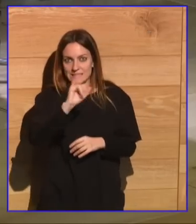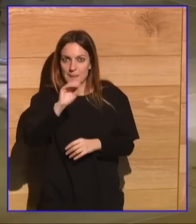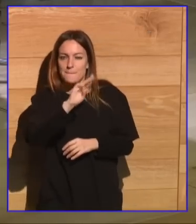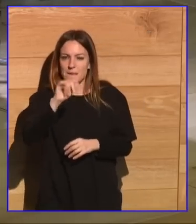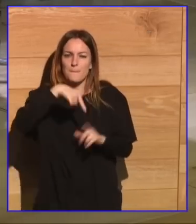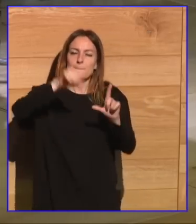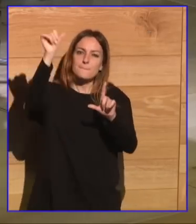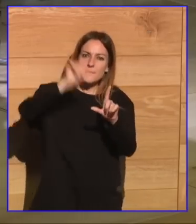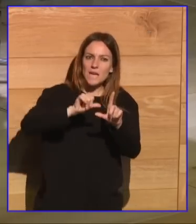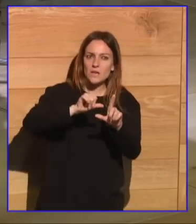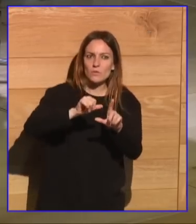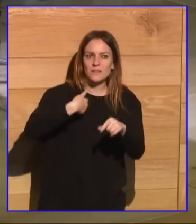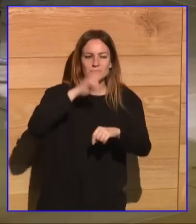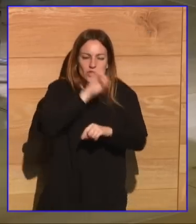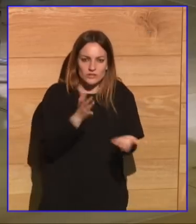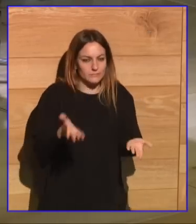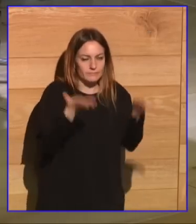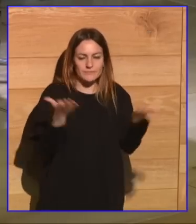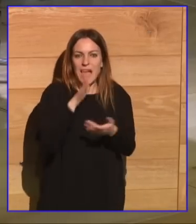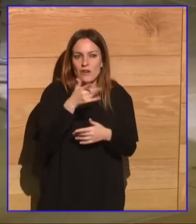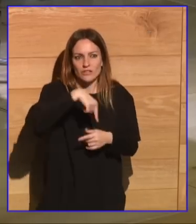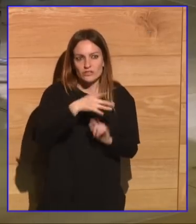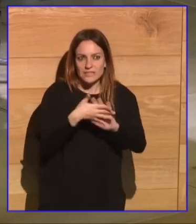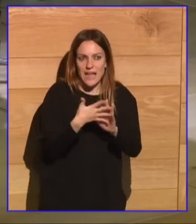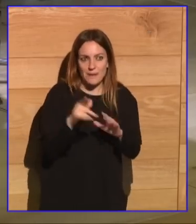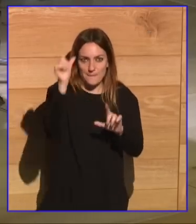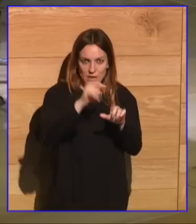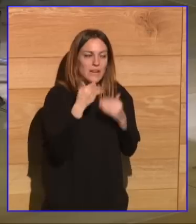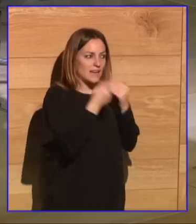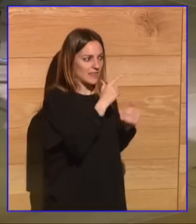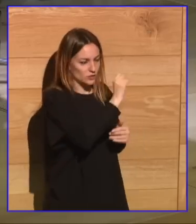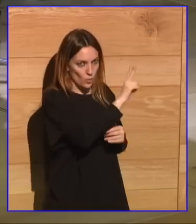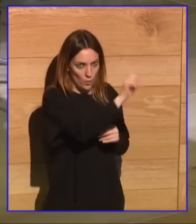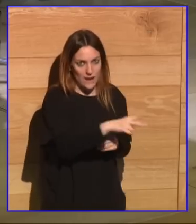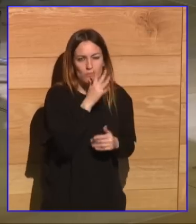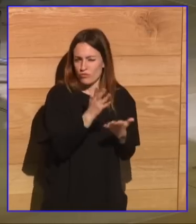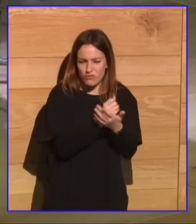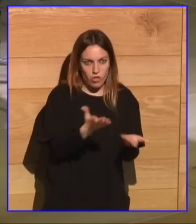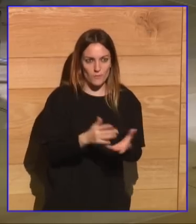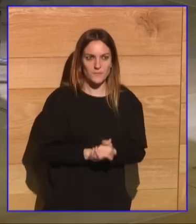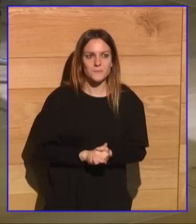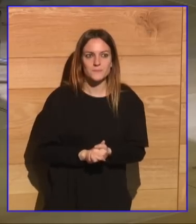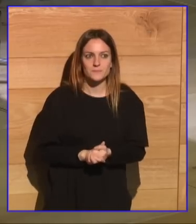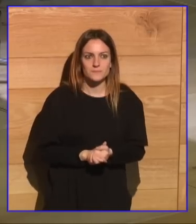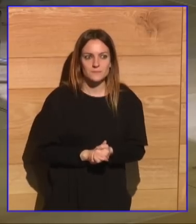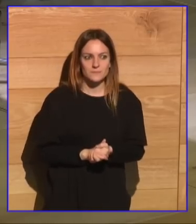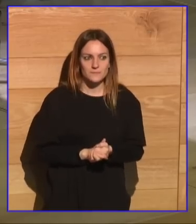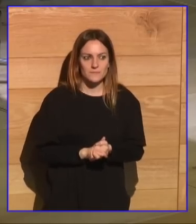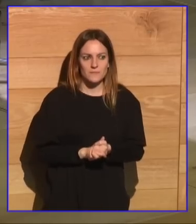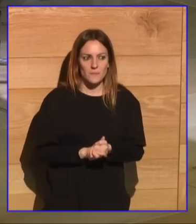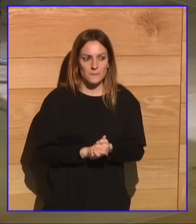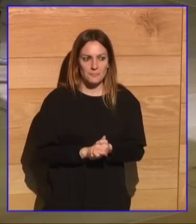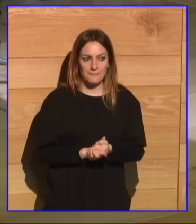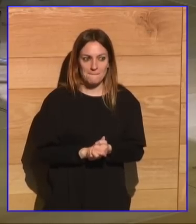una de esas pelis, bueno, no lo sé, venga, vamos a hablar de la película. Gracias, Juan, Gracias, Juan, por todo, Gracias por tu apunte de jóvenes